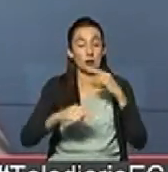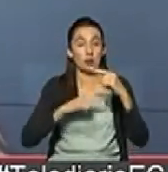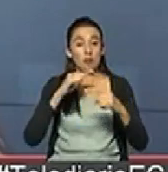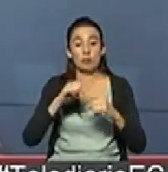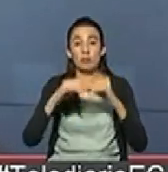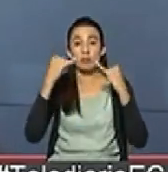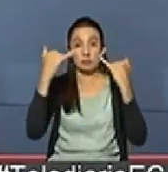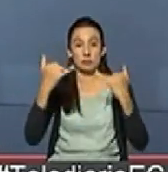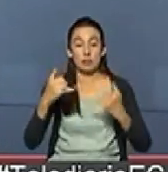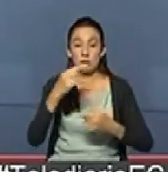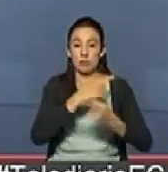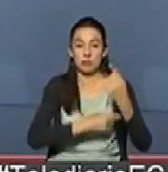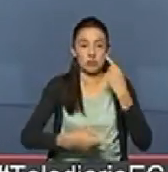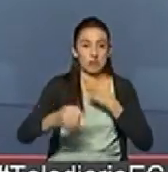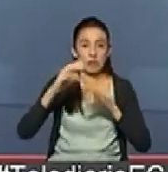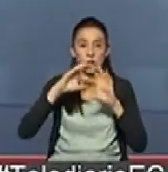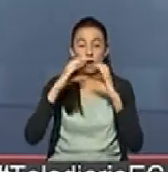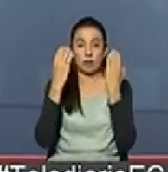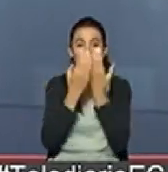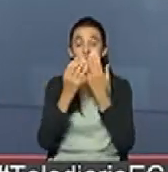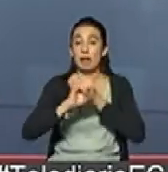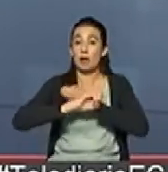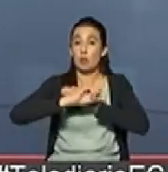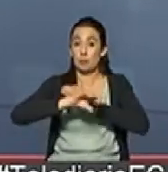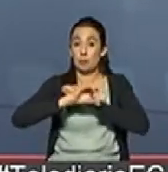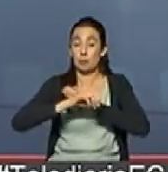en este regreso a clases. Nosotros hacemos una